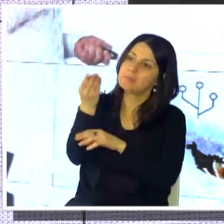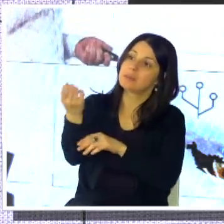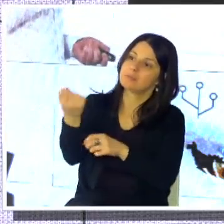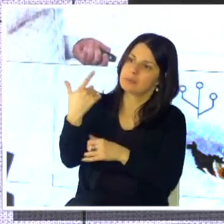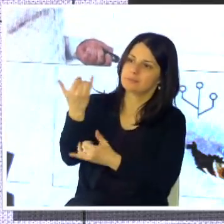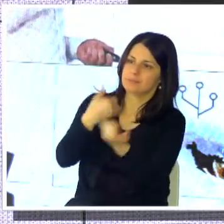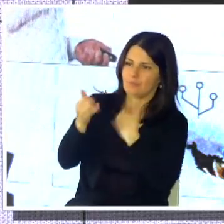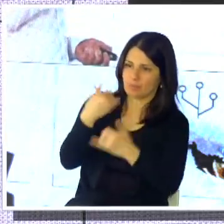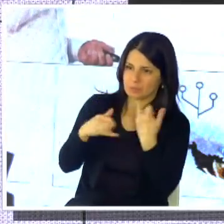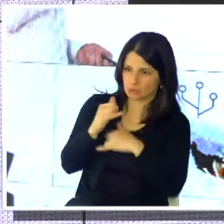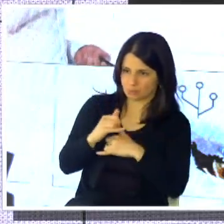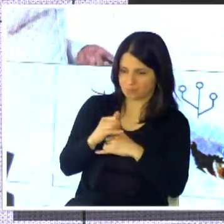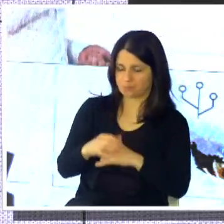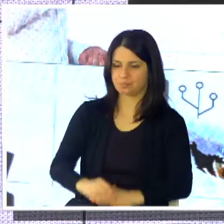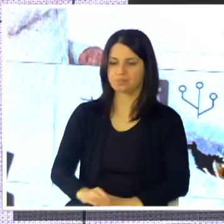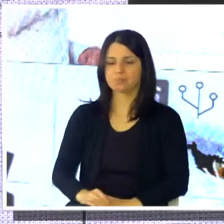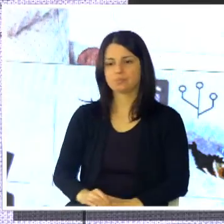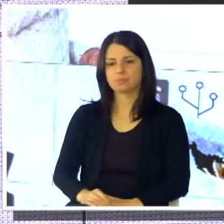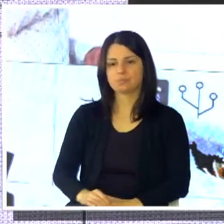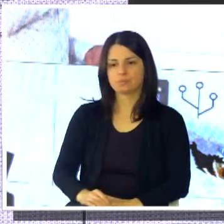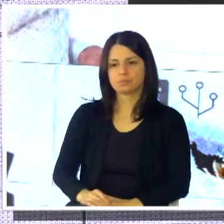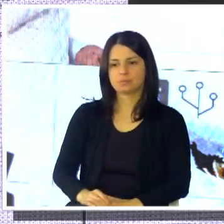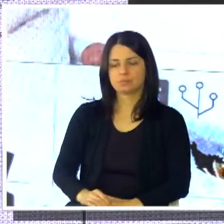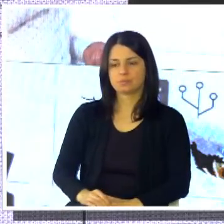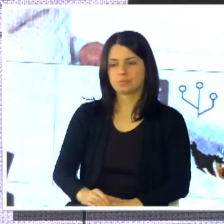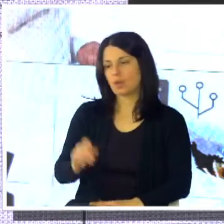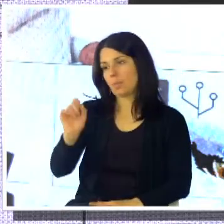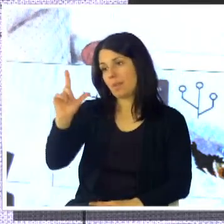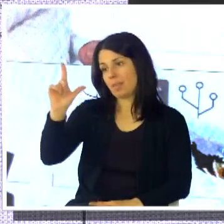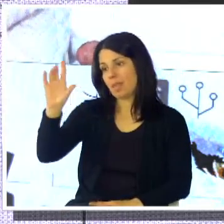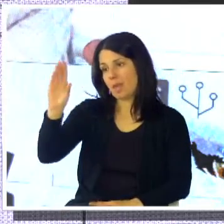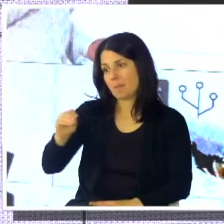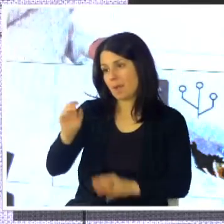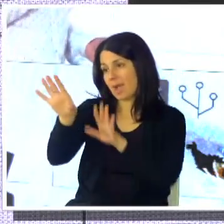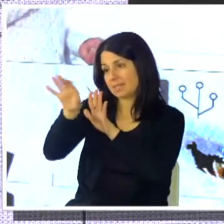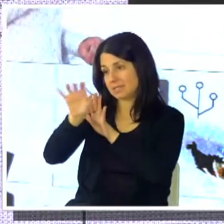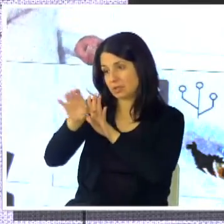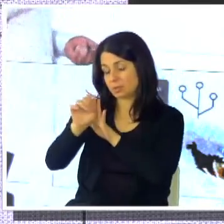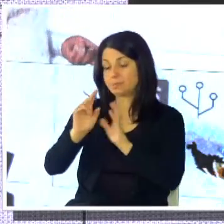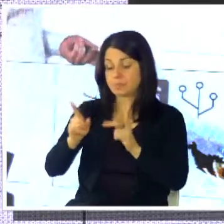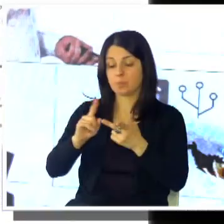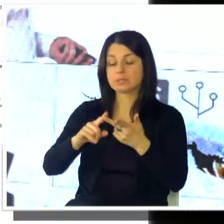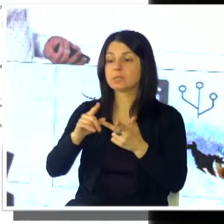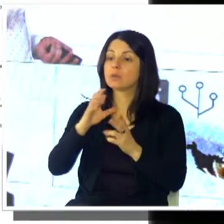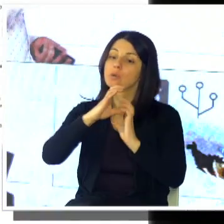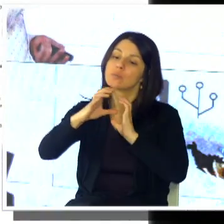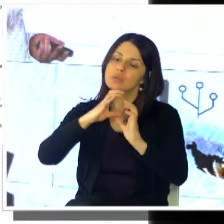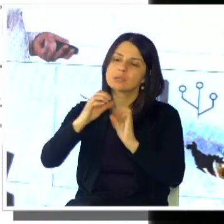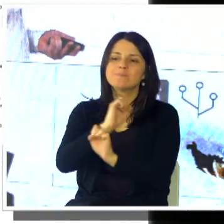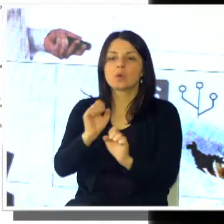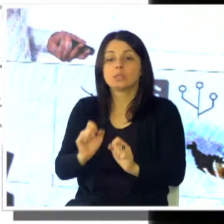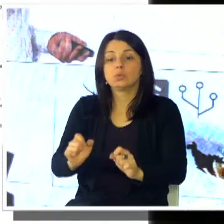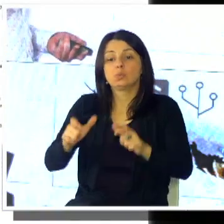que actúe el sensor. En cuanto a los protocolos de comunicación, podemos tener mucha suerte y ya